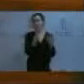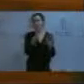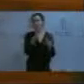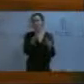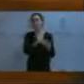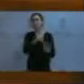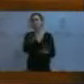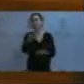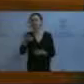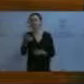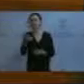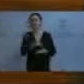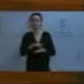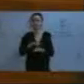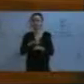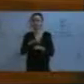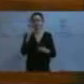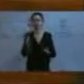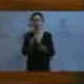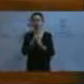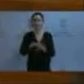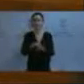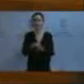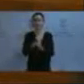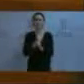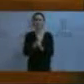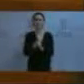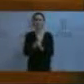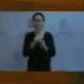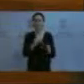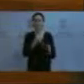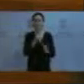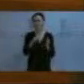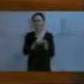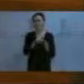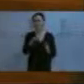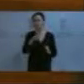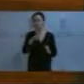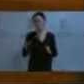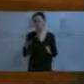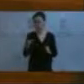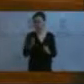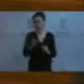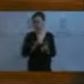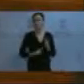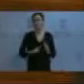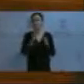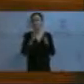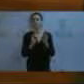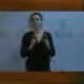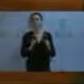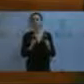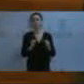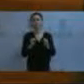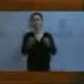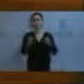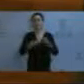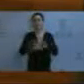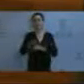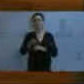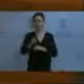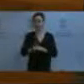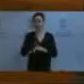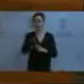de orientación y mejora de empleabilidad, 2.200 son contratados en centros especiales y empresas de inserción y